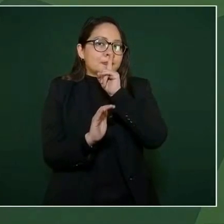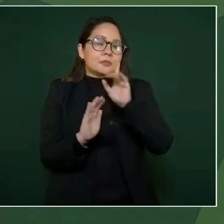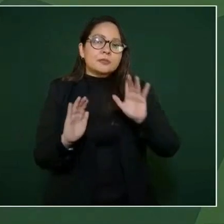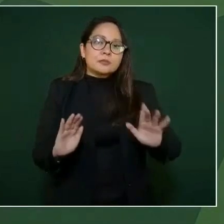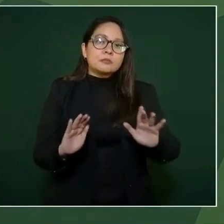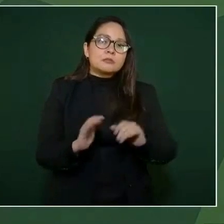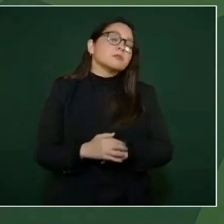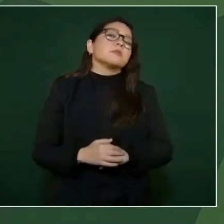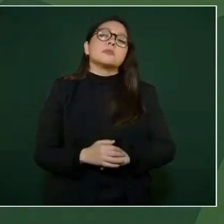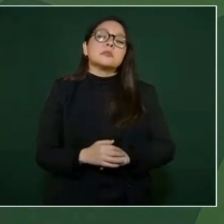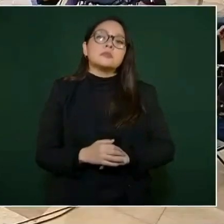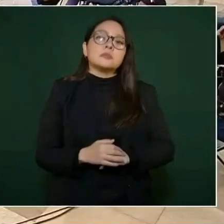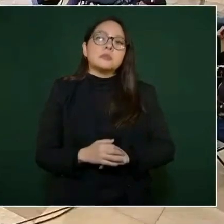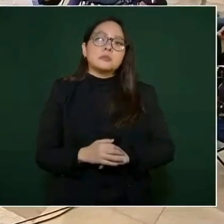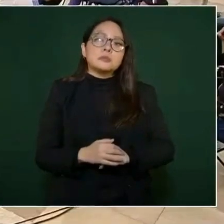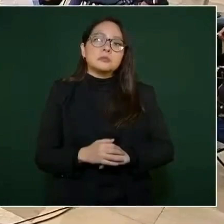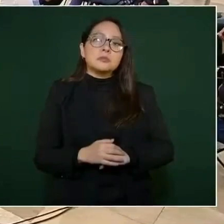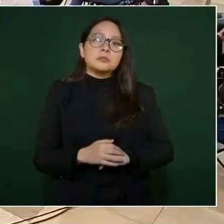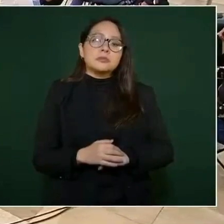Era el tapado,